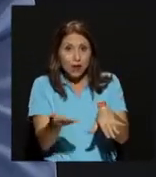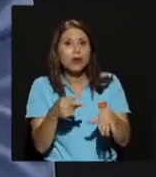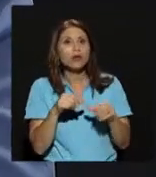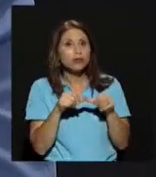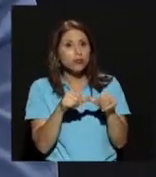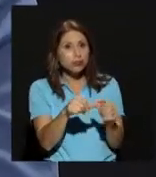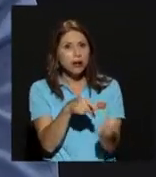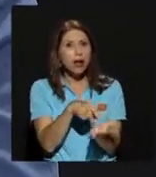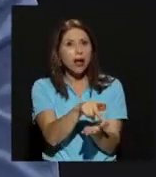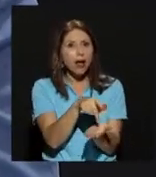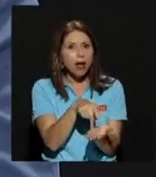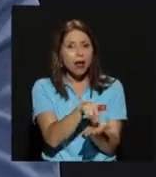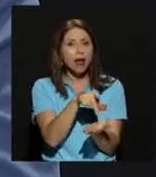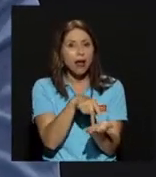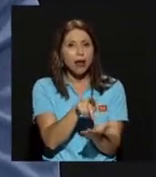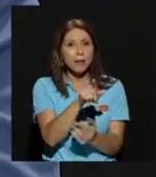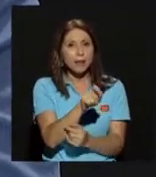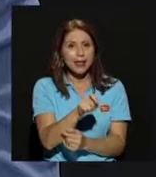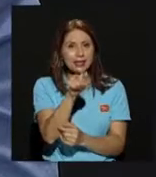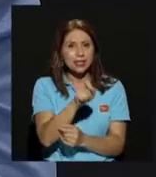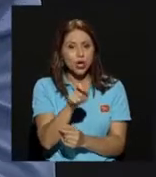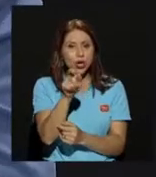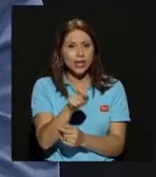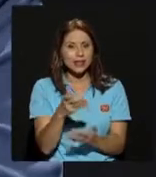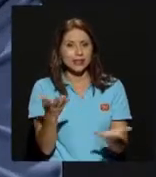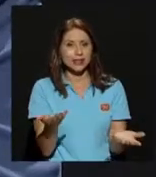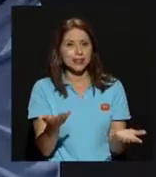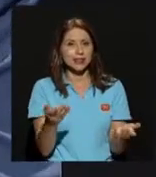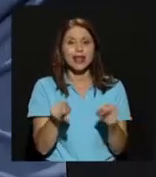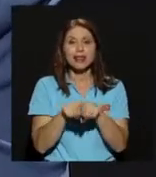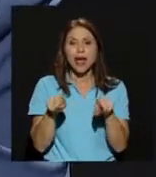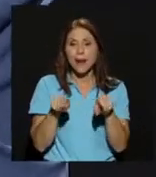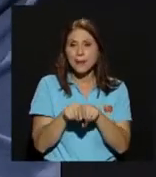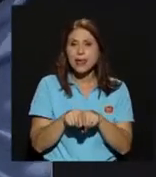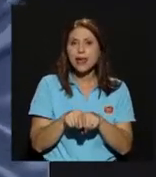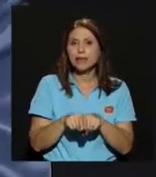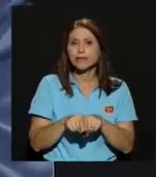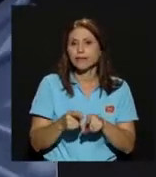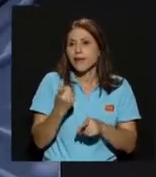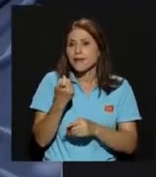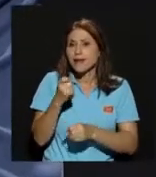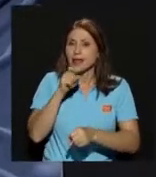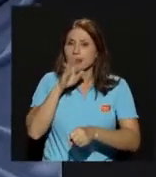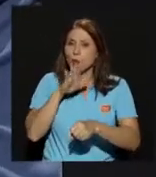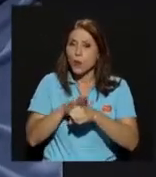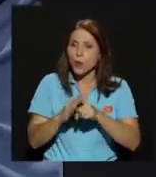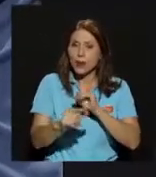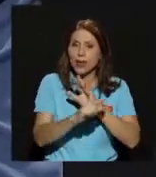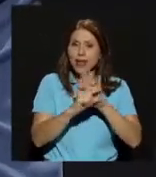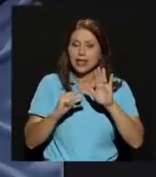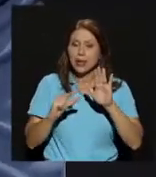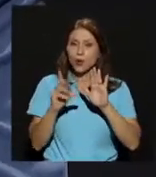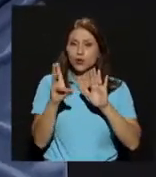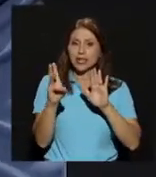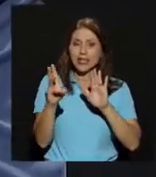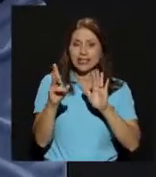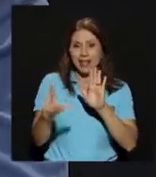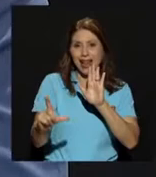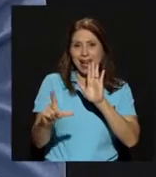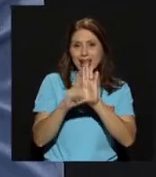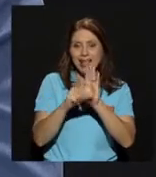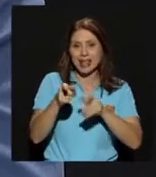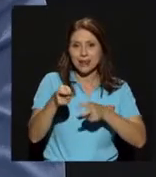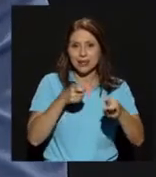también hay el incumplimiento del artículo 6 de la ley de la administración financiera